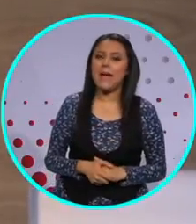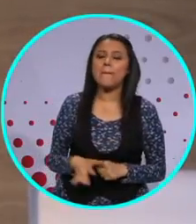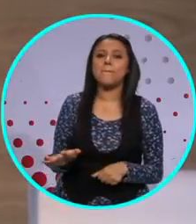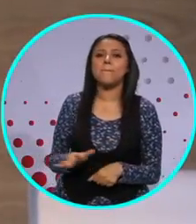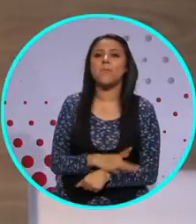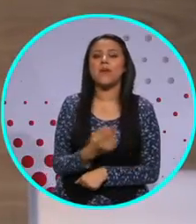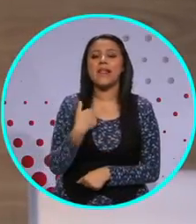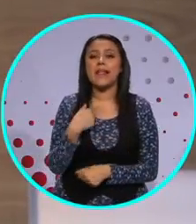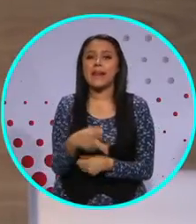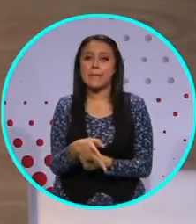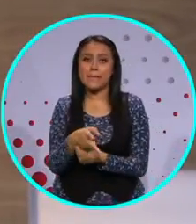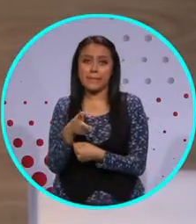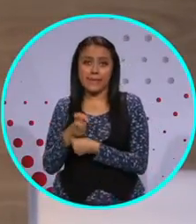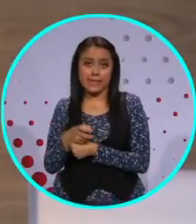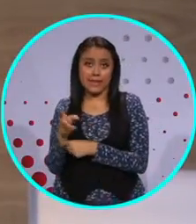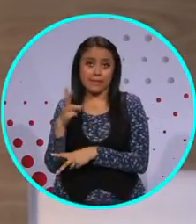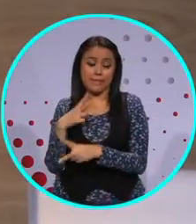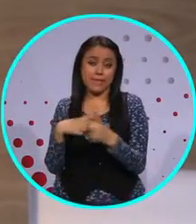qué